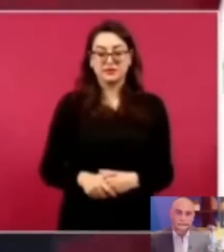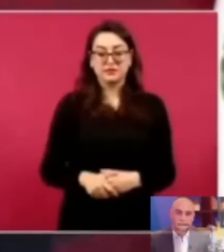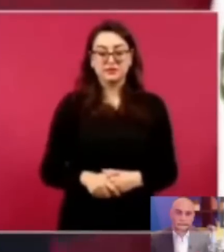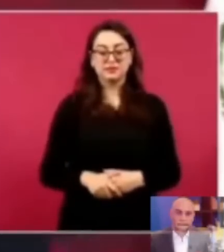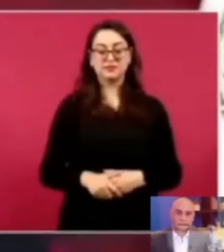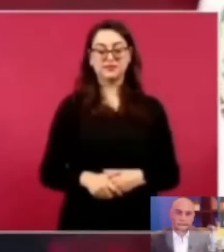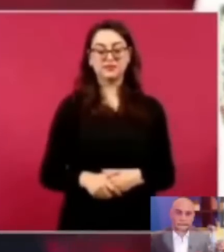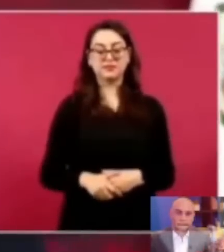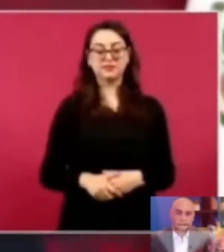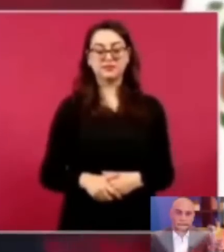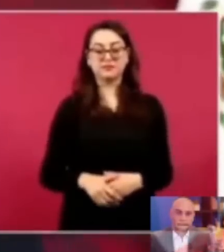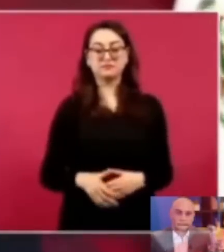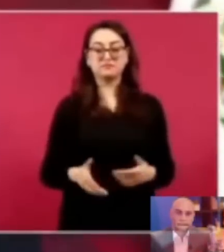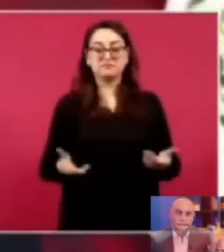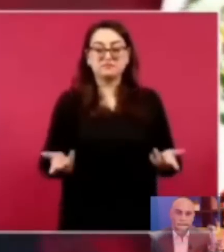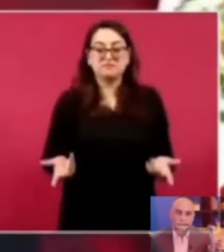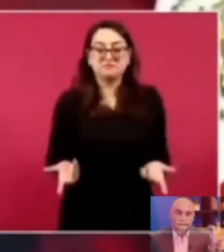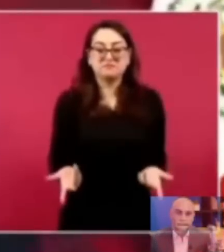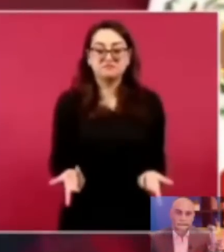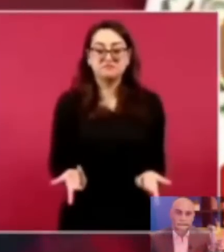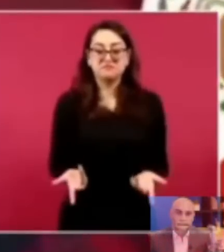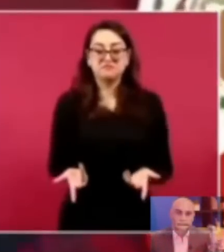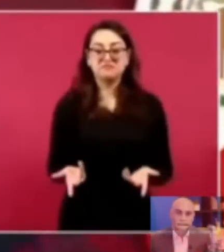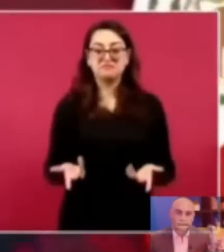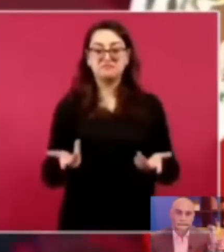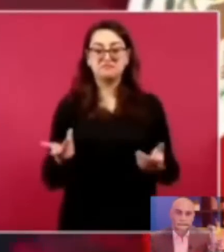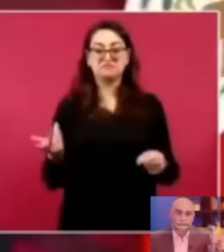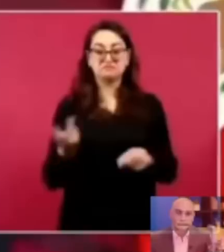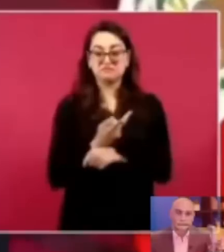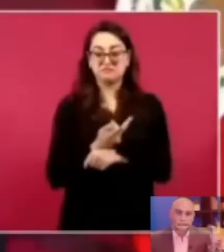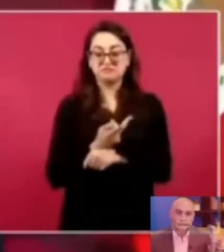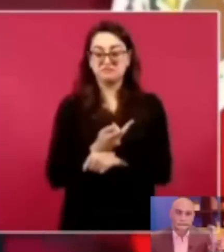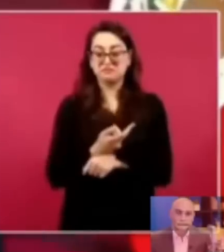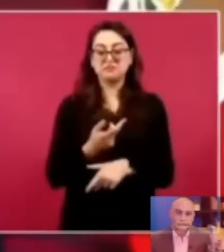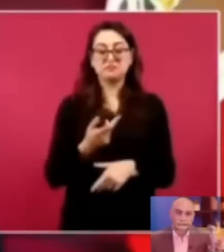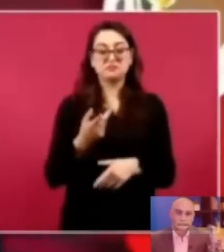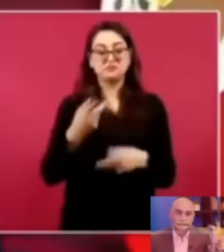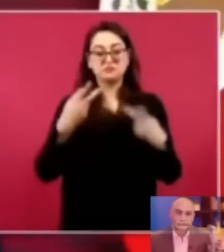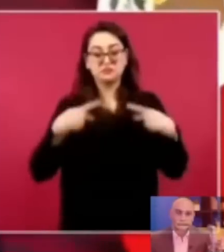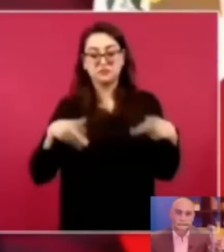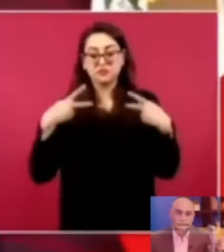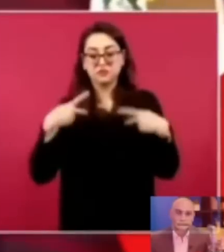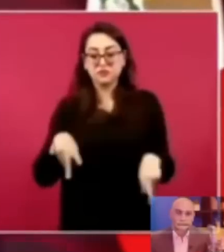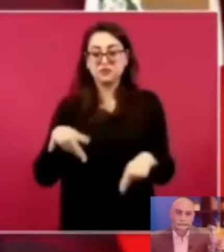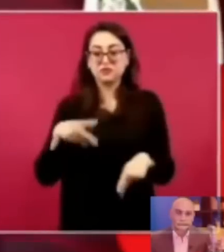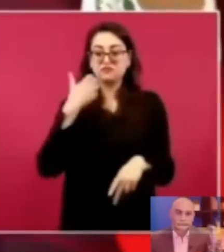ninguna disposición legal para negar información